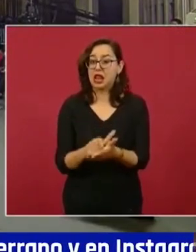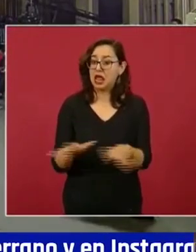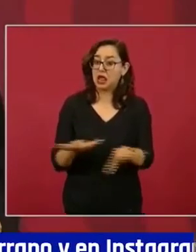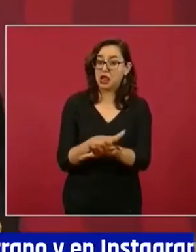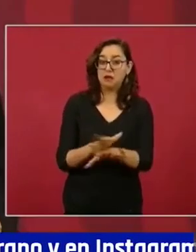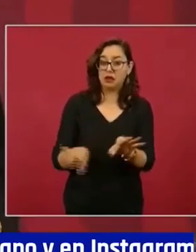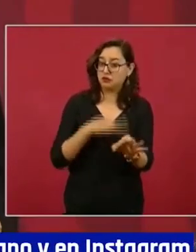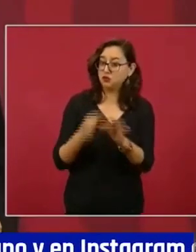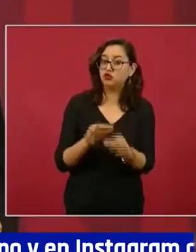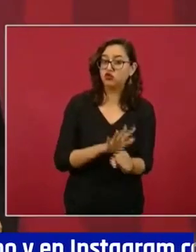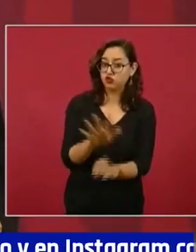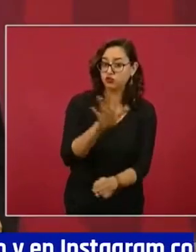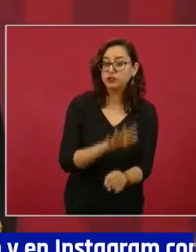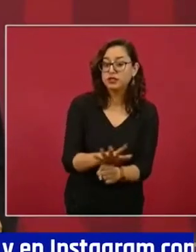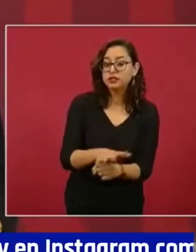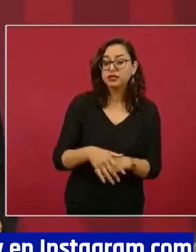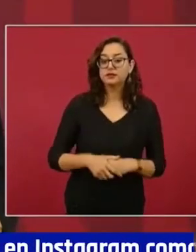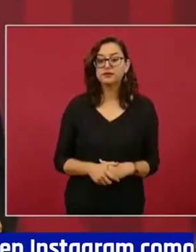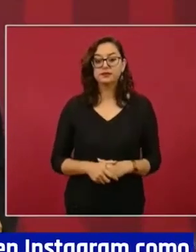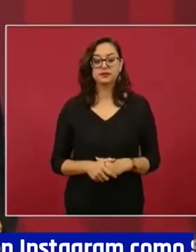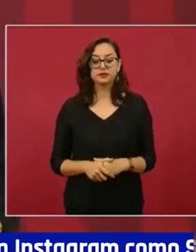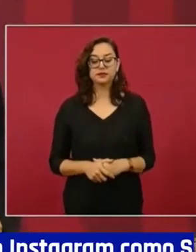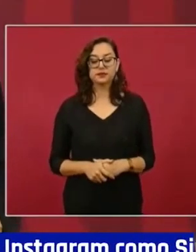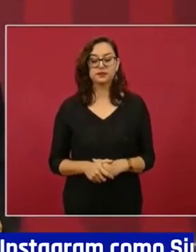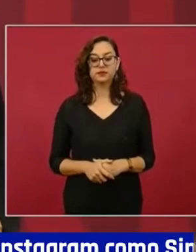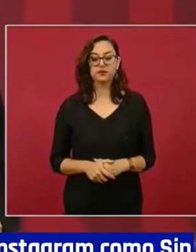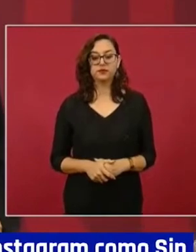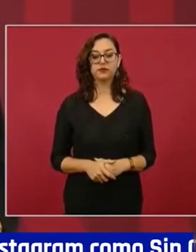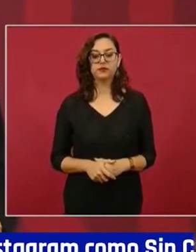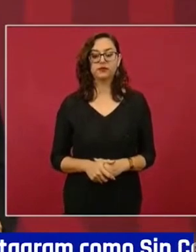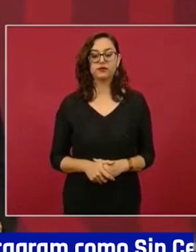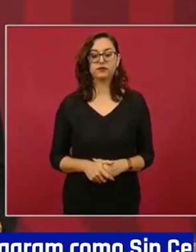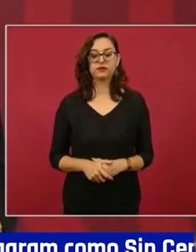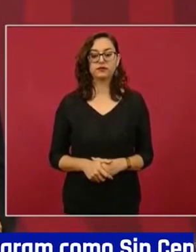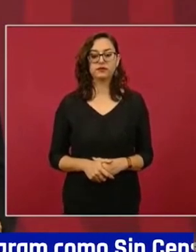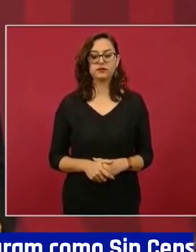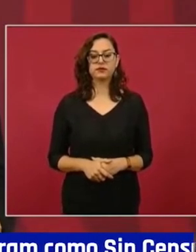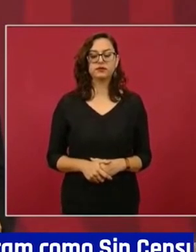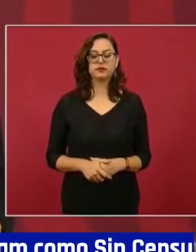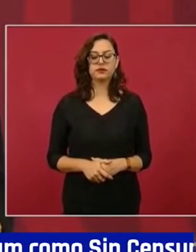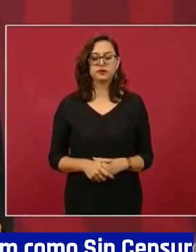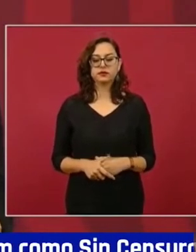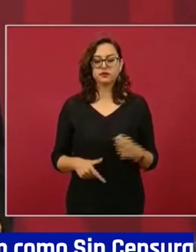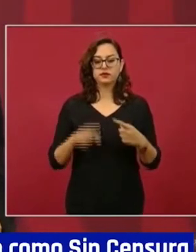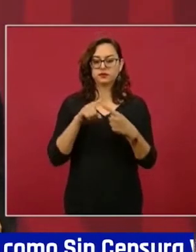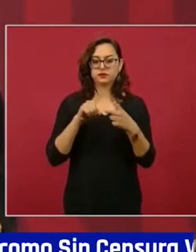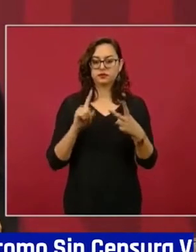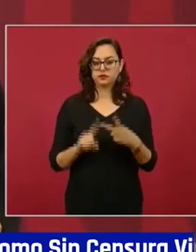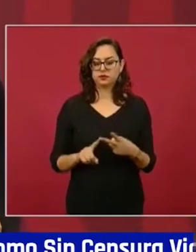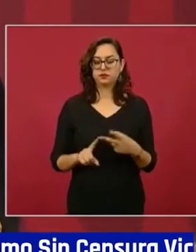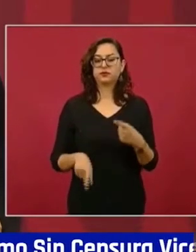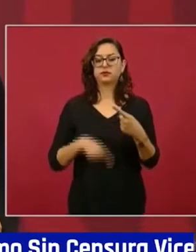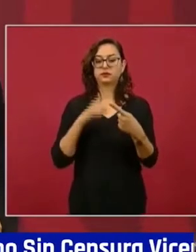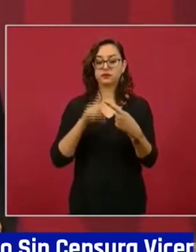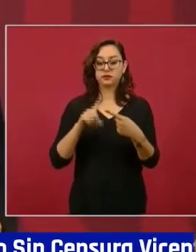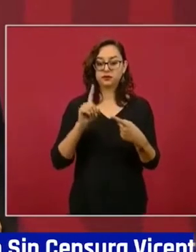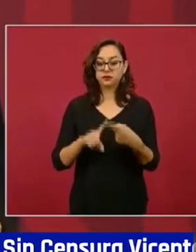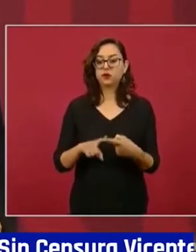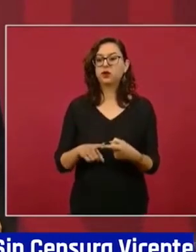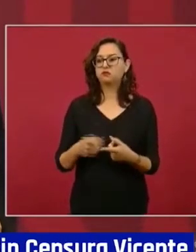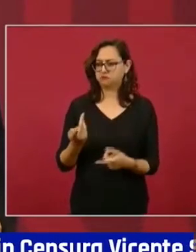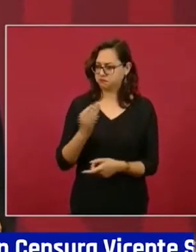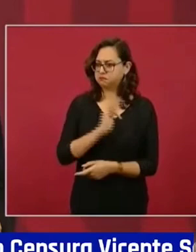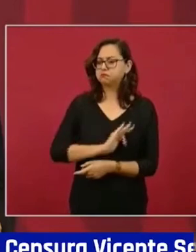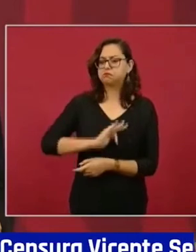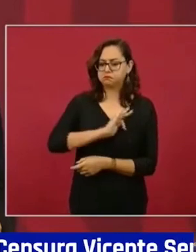cosas. Yo les felicito porque están haciendo esa investigación. Yo planteé aquí